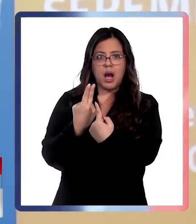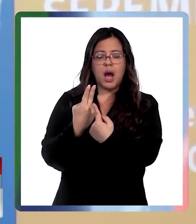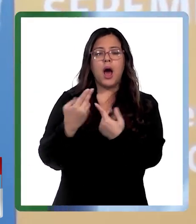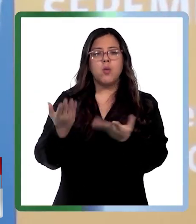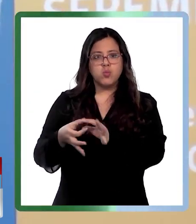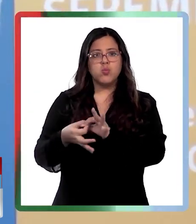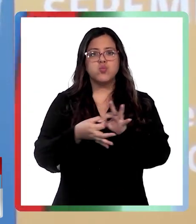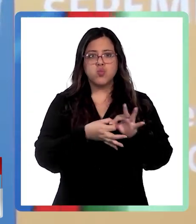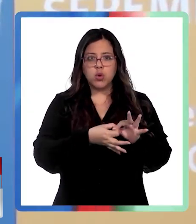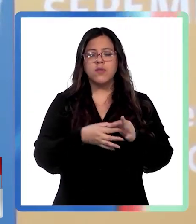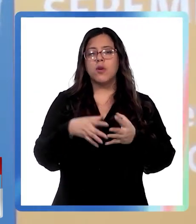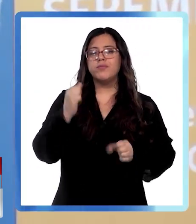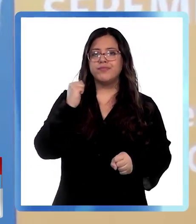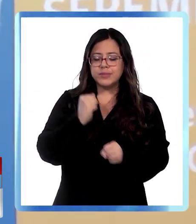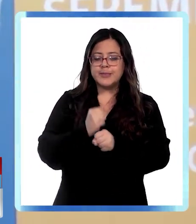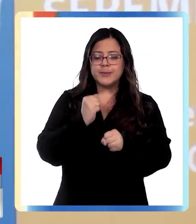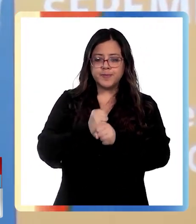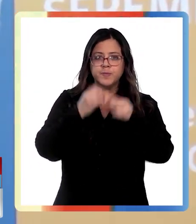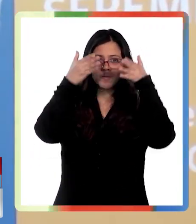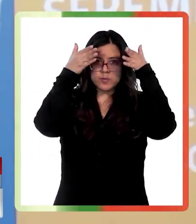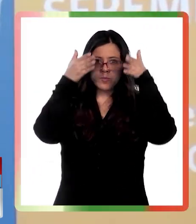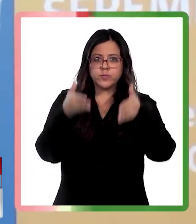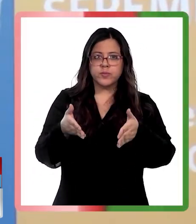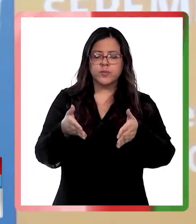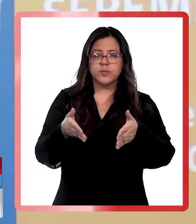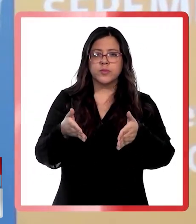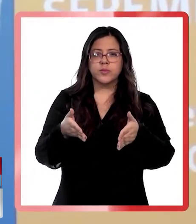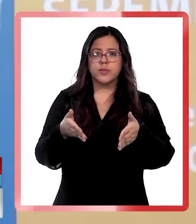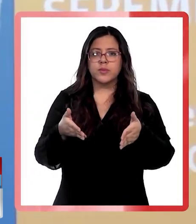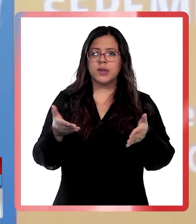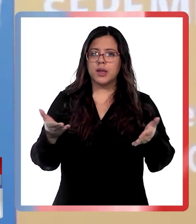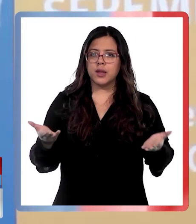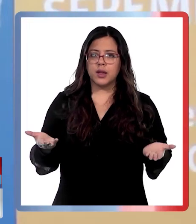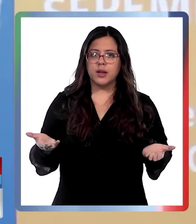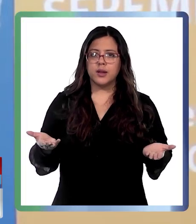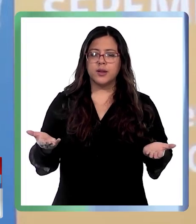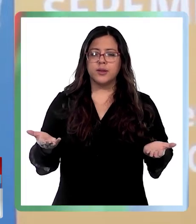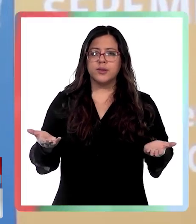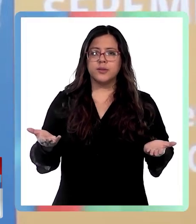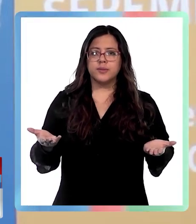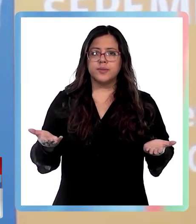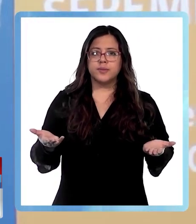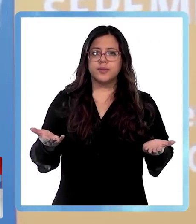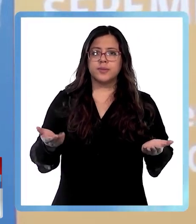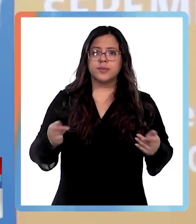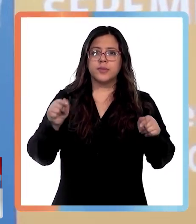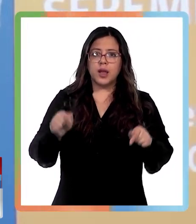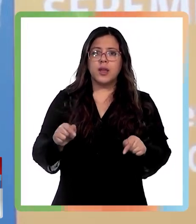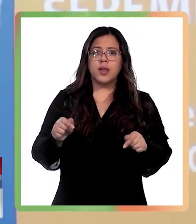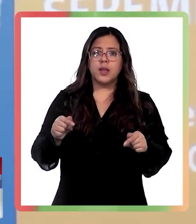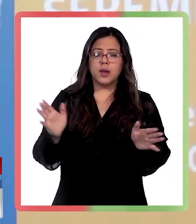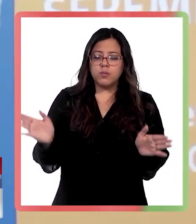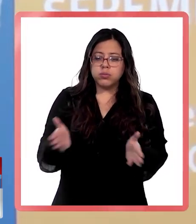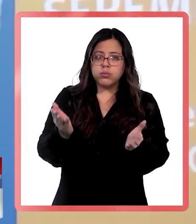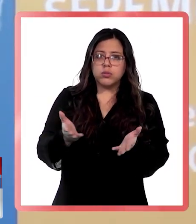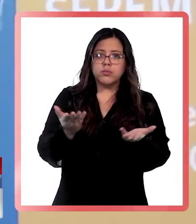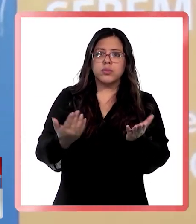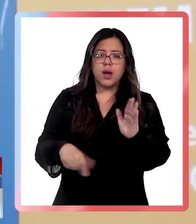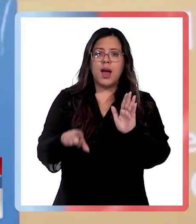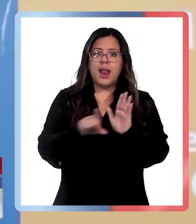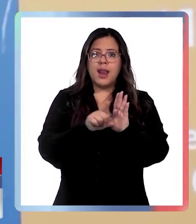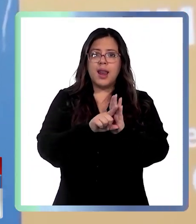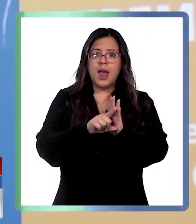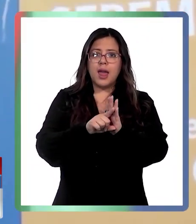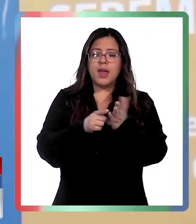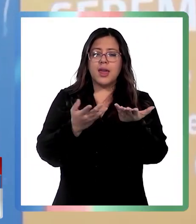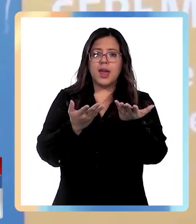pareja. Es por eso que estamos trabajando justamente con en la promulgación de esta nueva